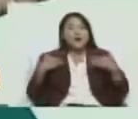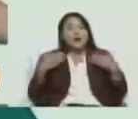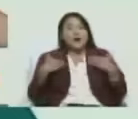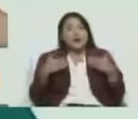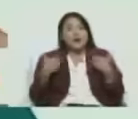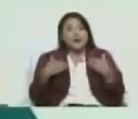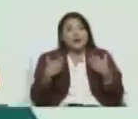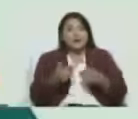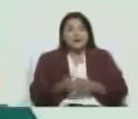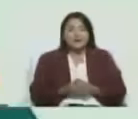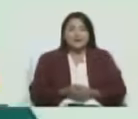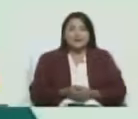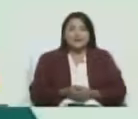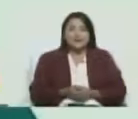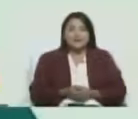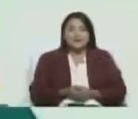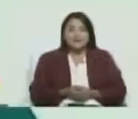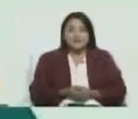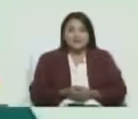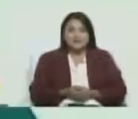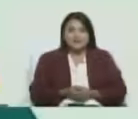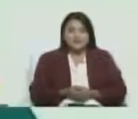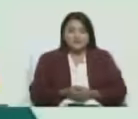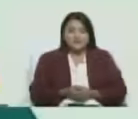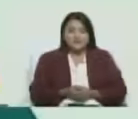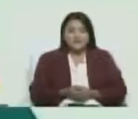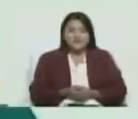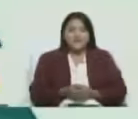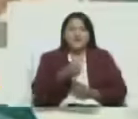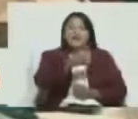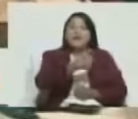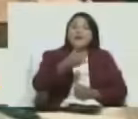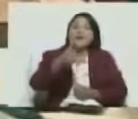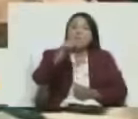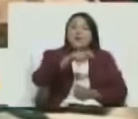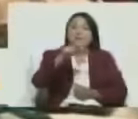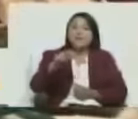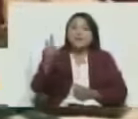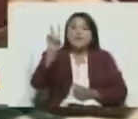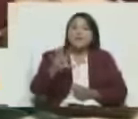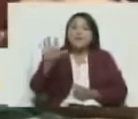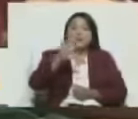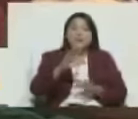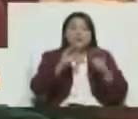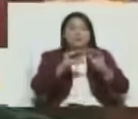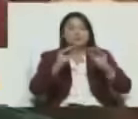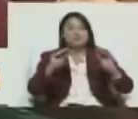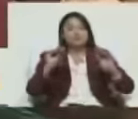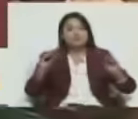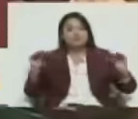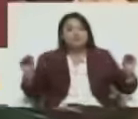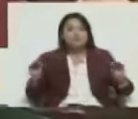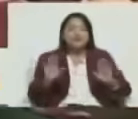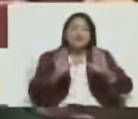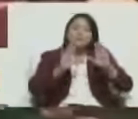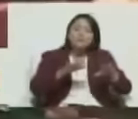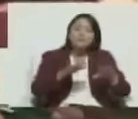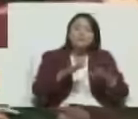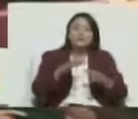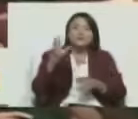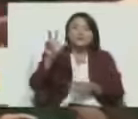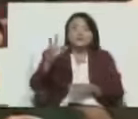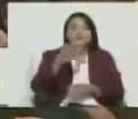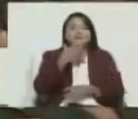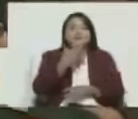que es la esencia de todos y cada uno de los venezolanos y venezolanas que estamos convocados a defender este 3 de diciembre lo